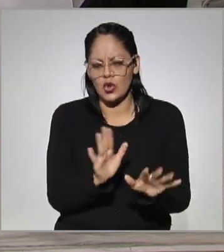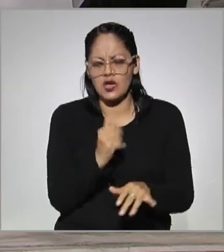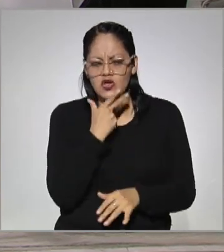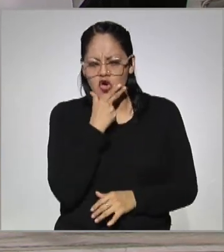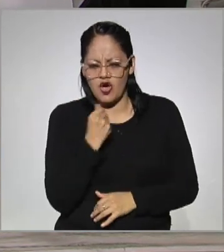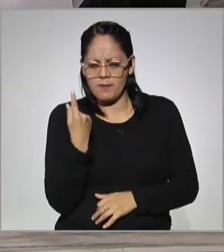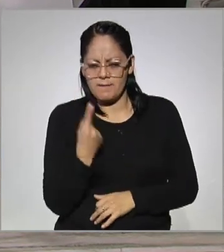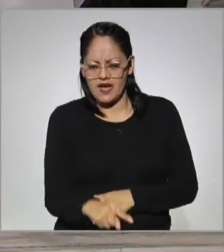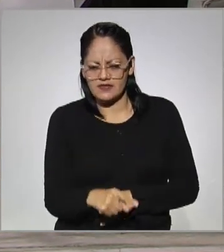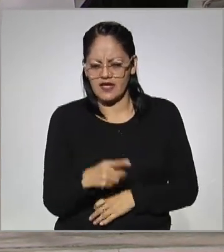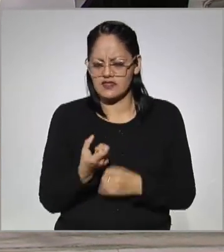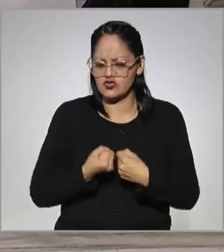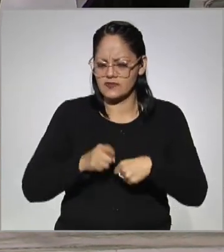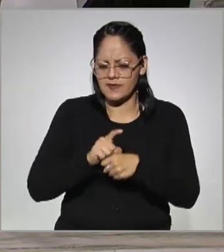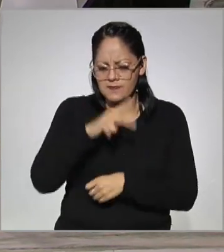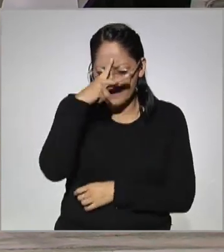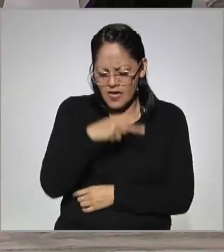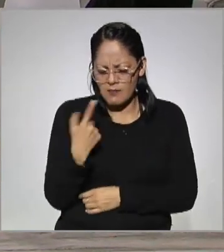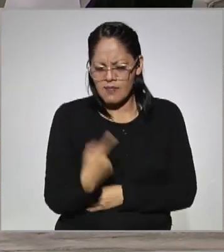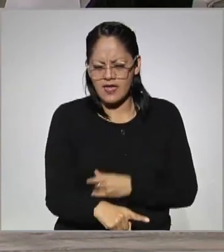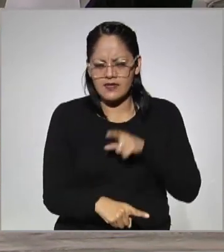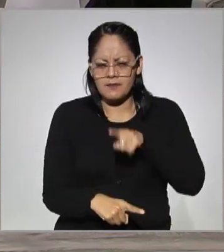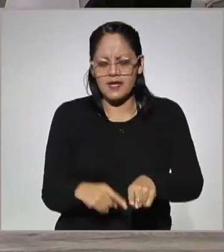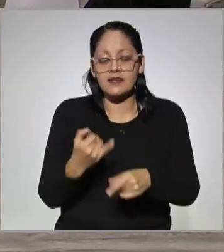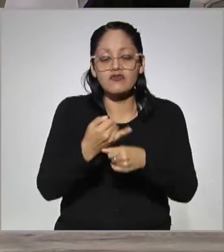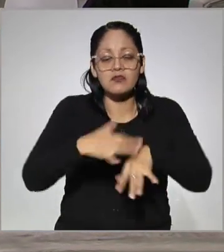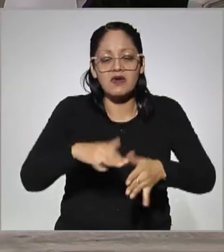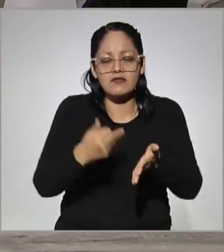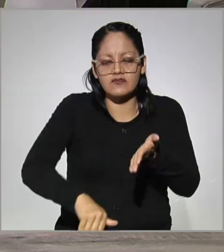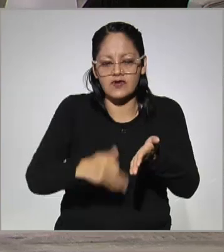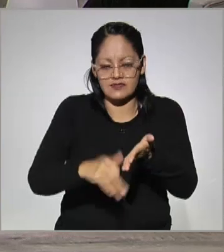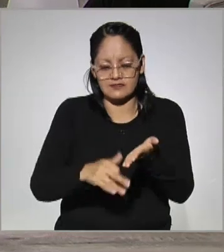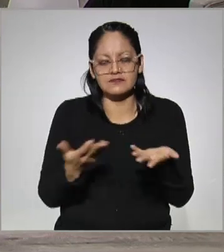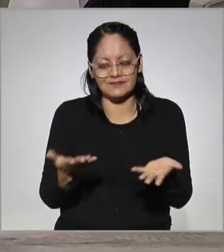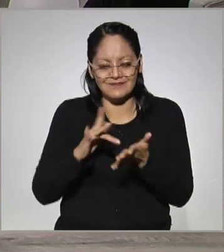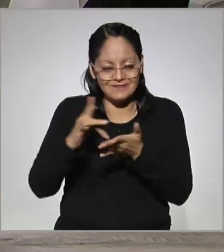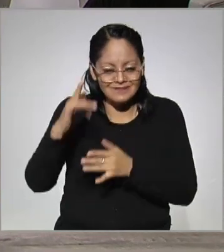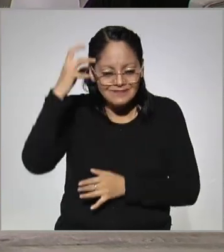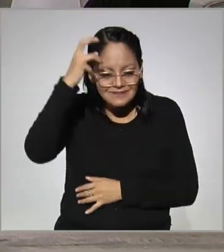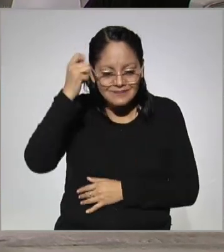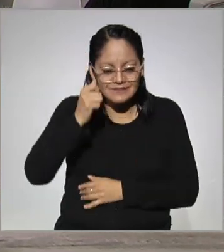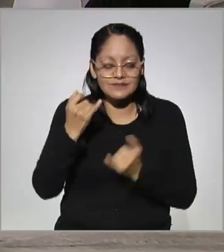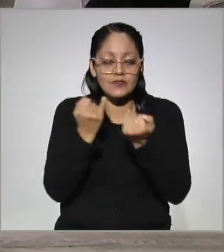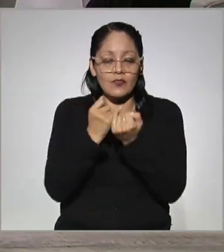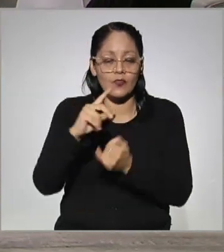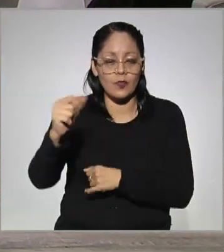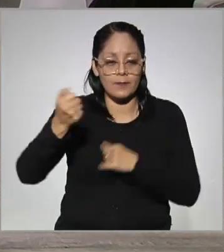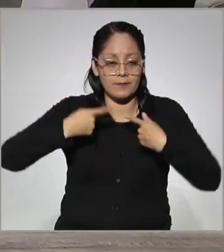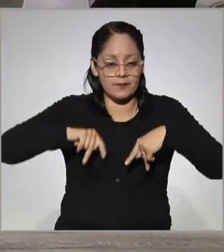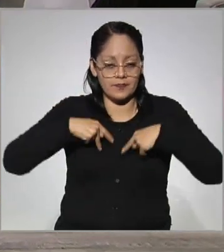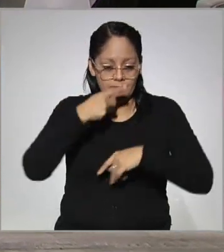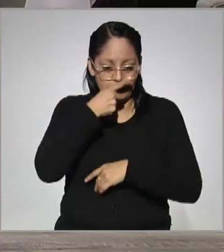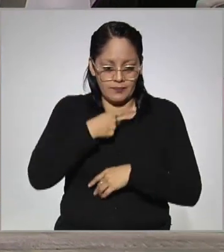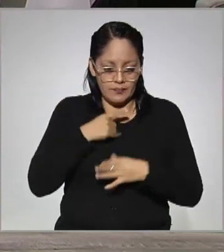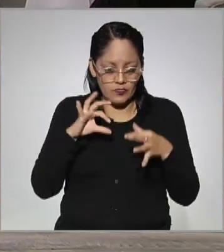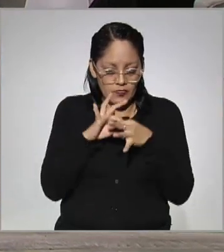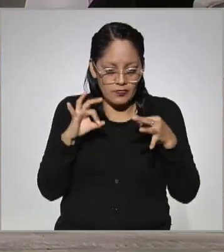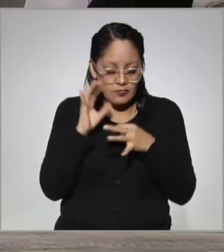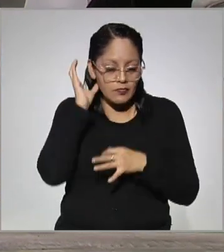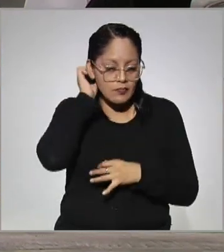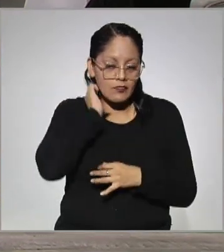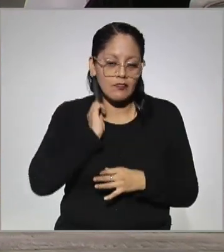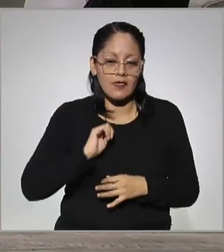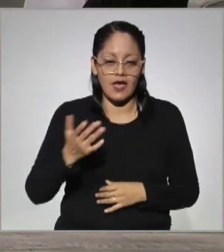de la sociedad mexicana y la falta de información del tema. Gracias por la reflexión. También otra persona nos escribe para decirnos que